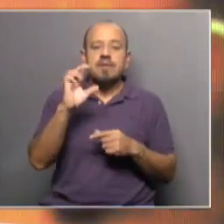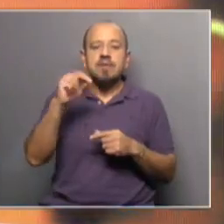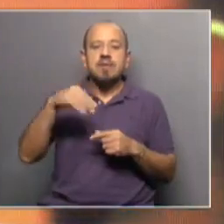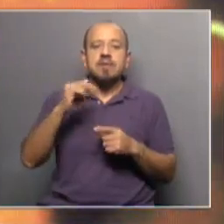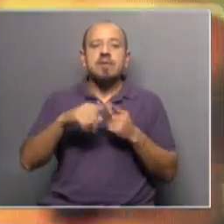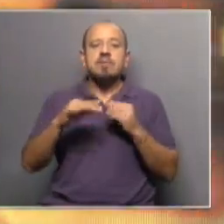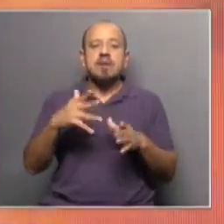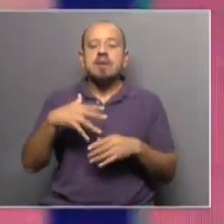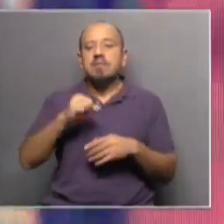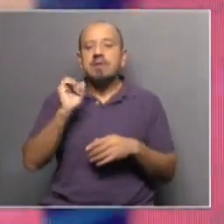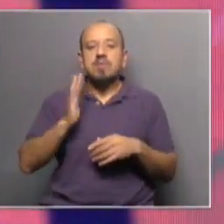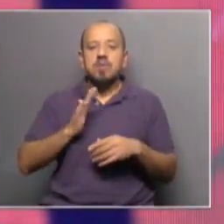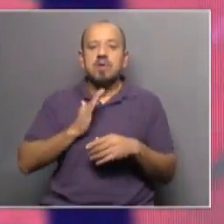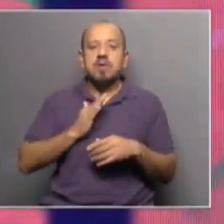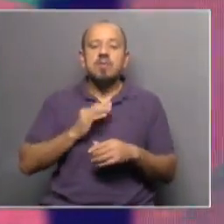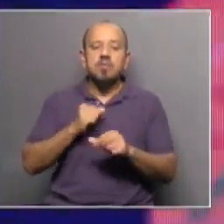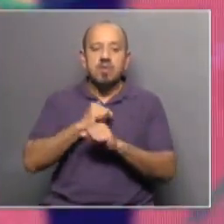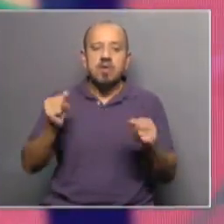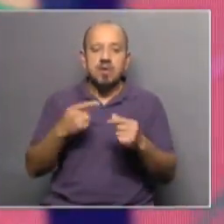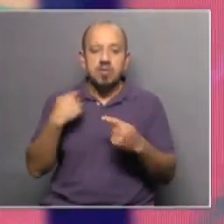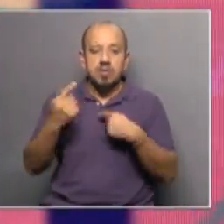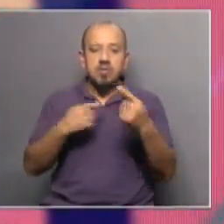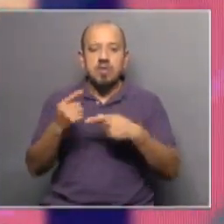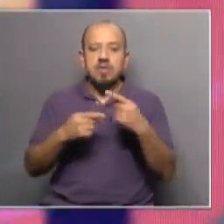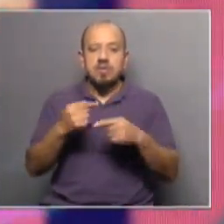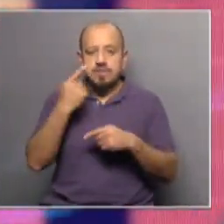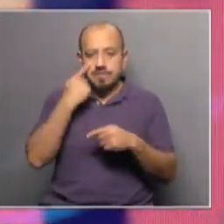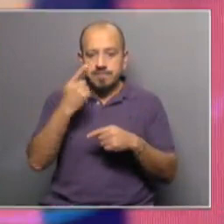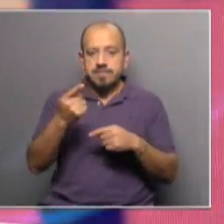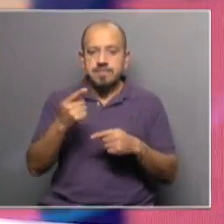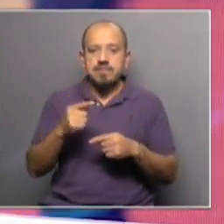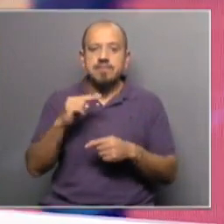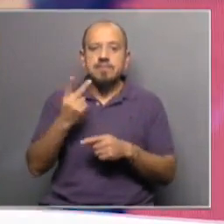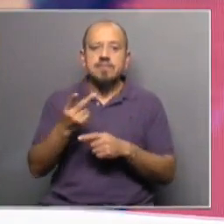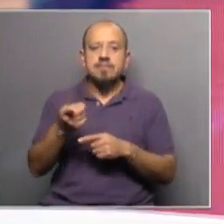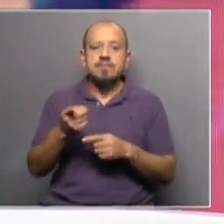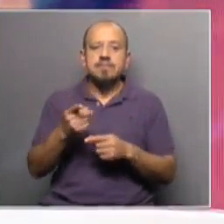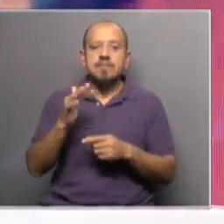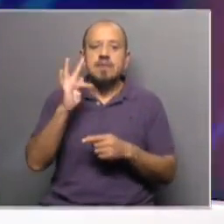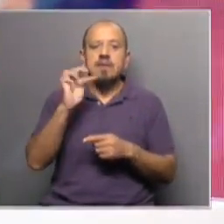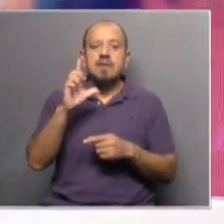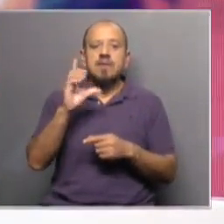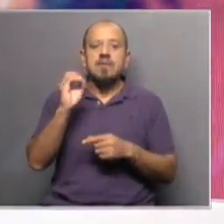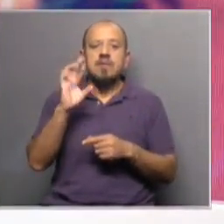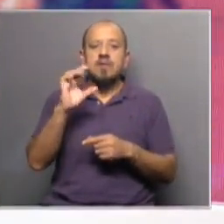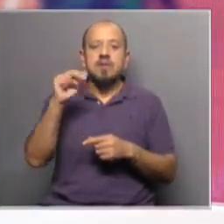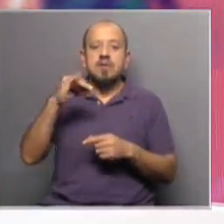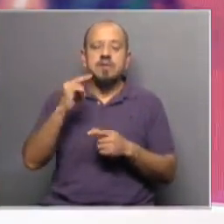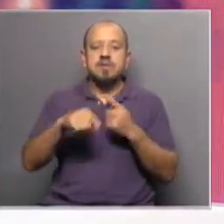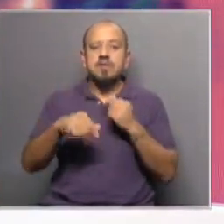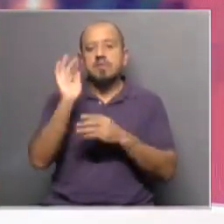para que más mujeres se animen y puedan seguir probando. Así que bueno, vemos esta segunda parte de Florencia Mier,